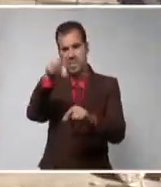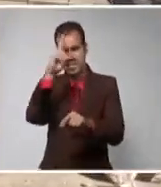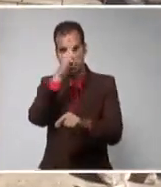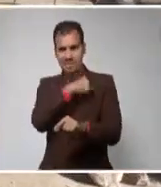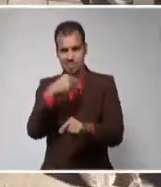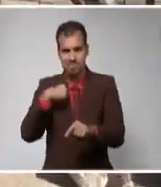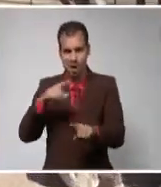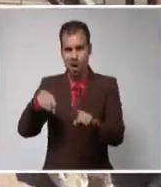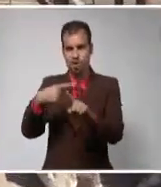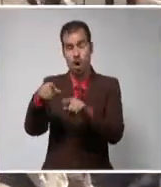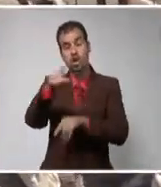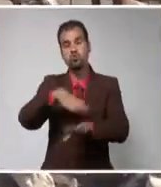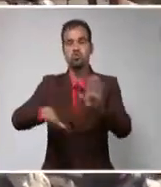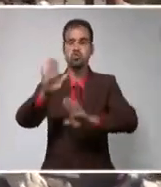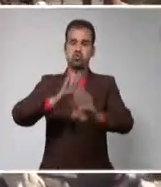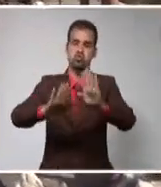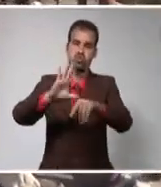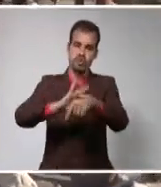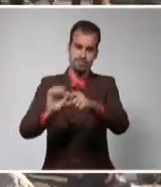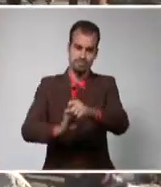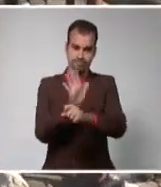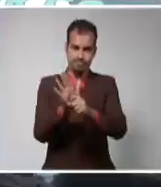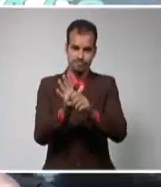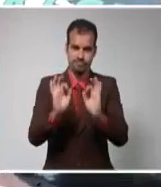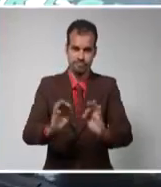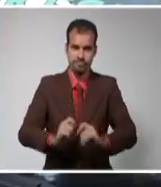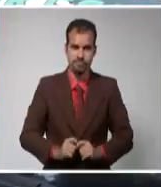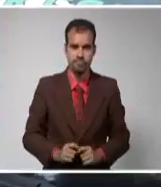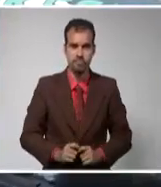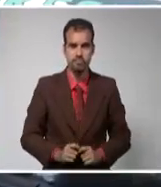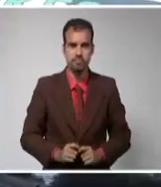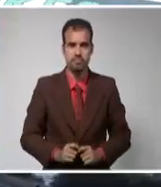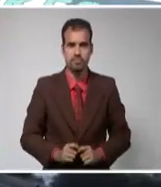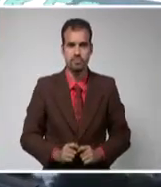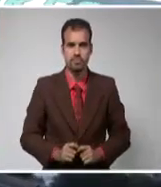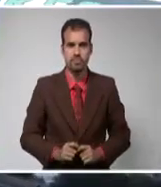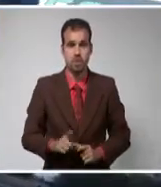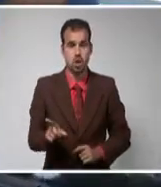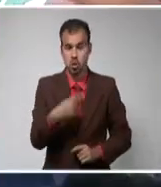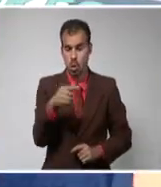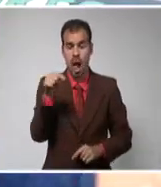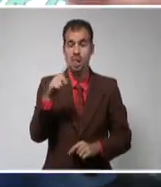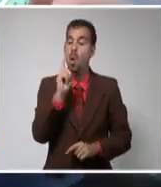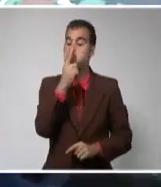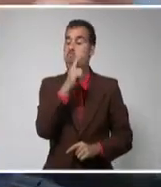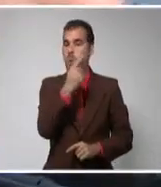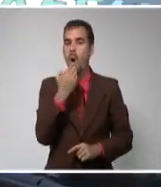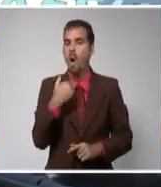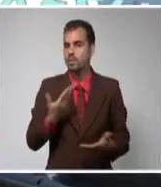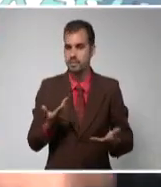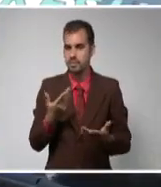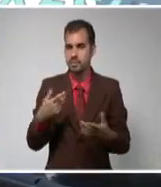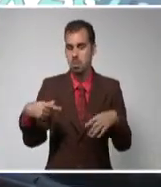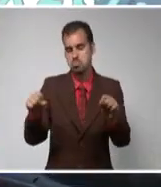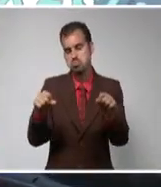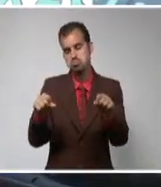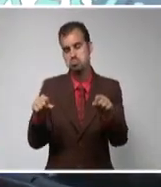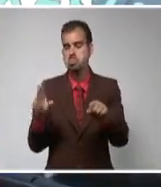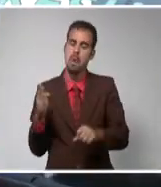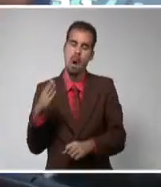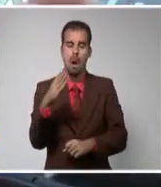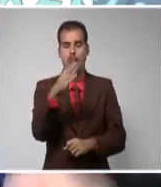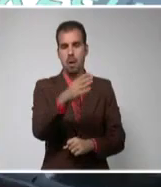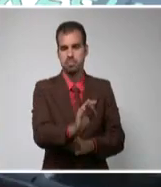combate contra la COVID-19. Llevamos a realizar PCR, se van y se hacen control de